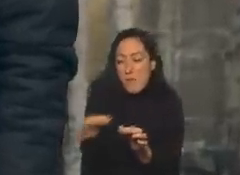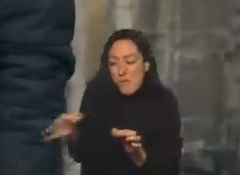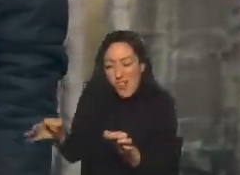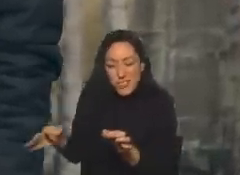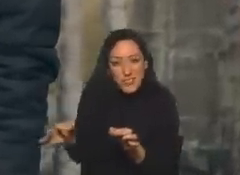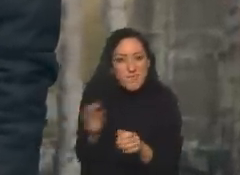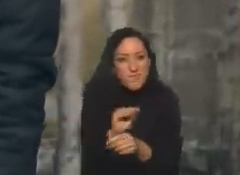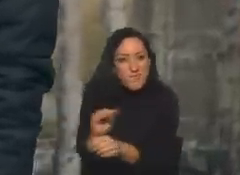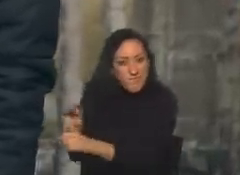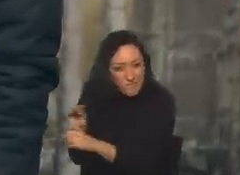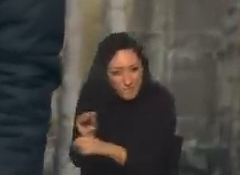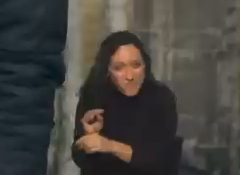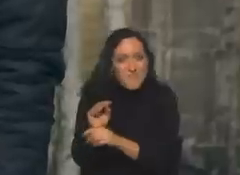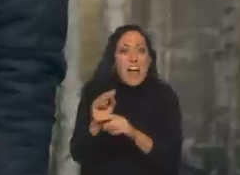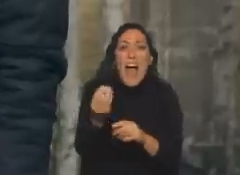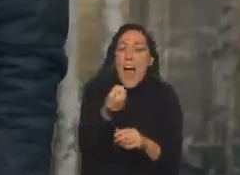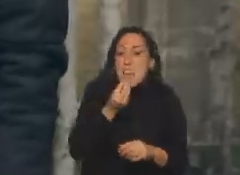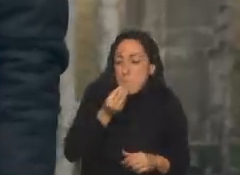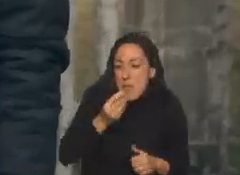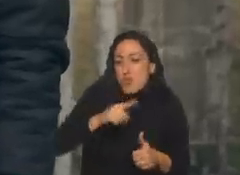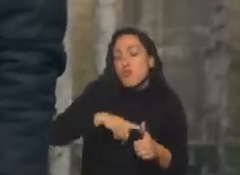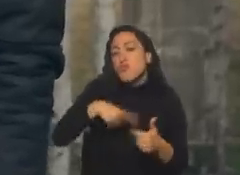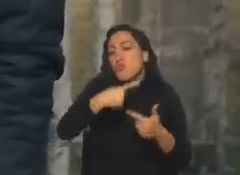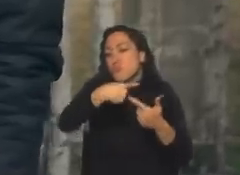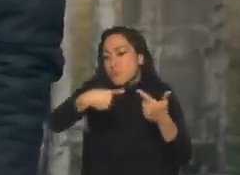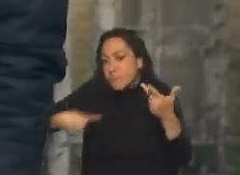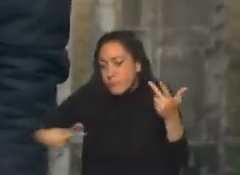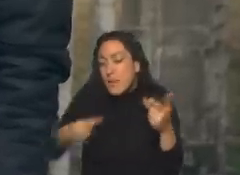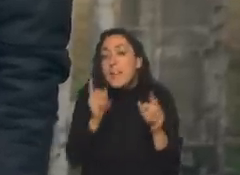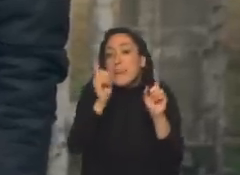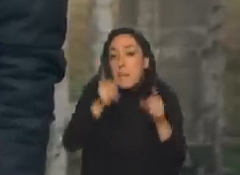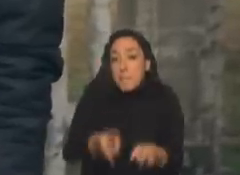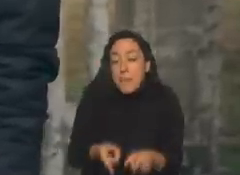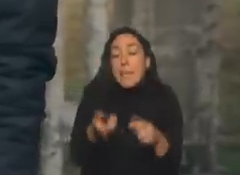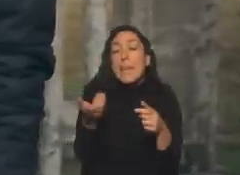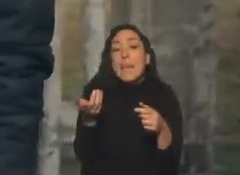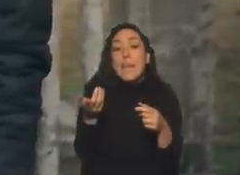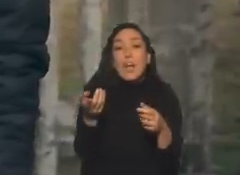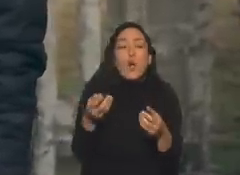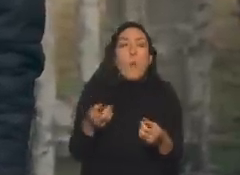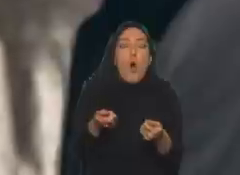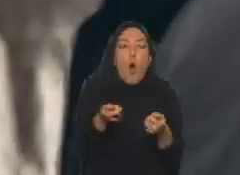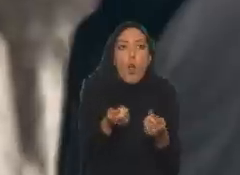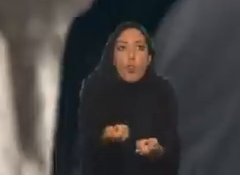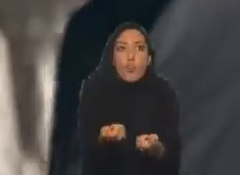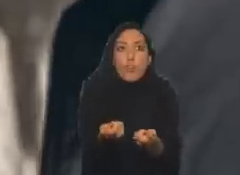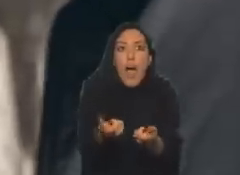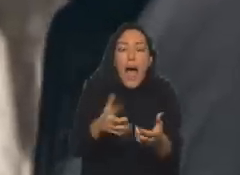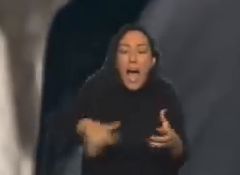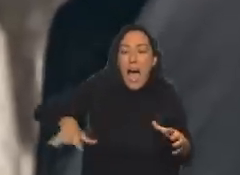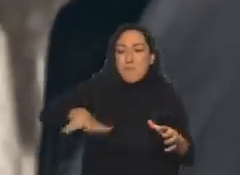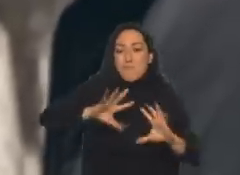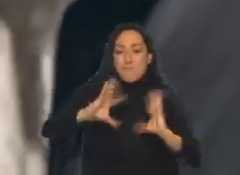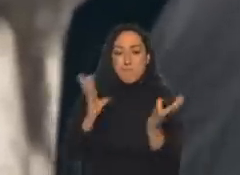alrededor, proveían alimentos y proveían un bienestar ambiental